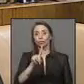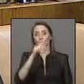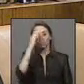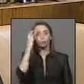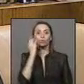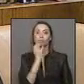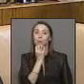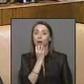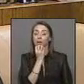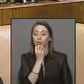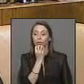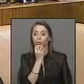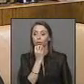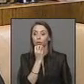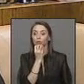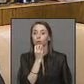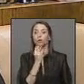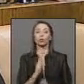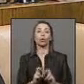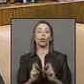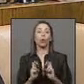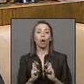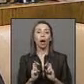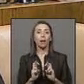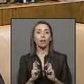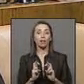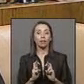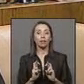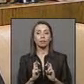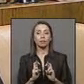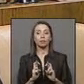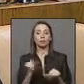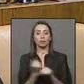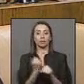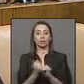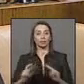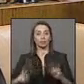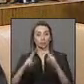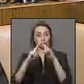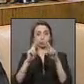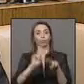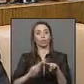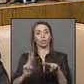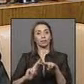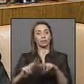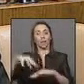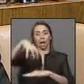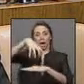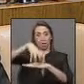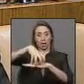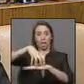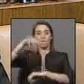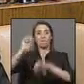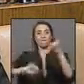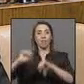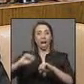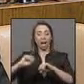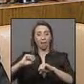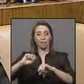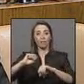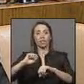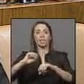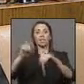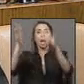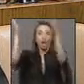de mayo de poder, ojalá, construir e implementar plantas desaladoras en distintas